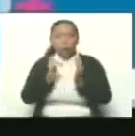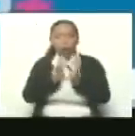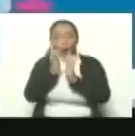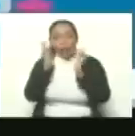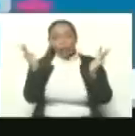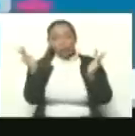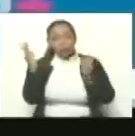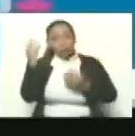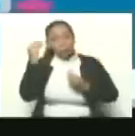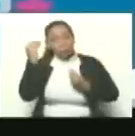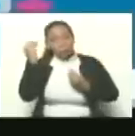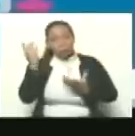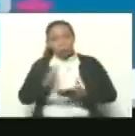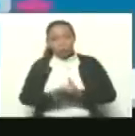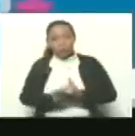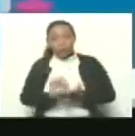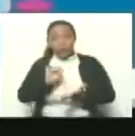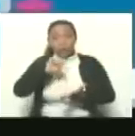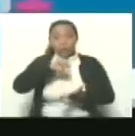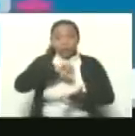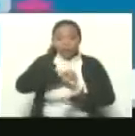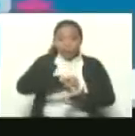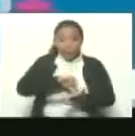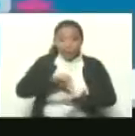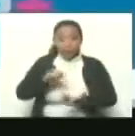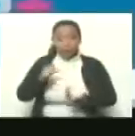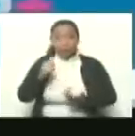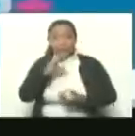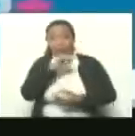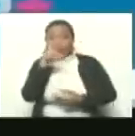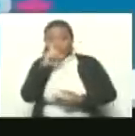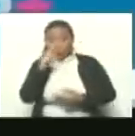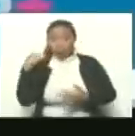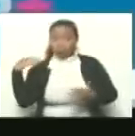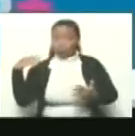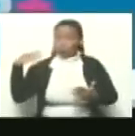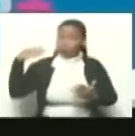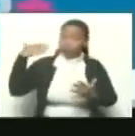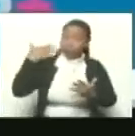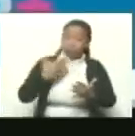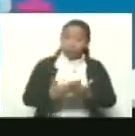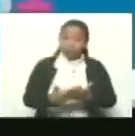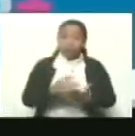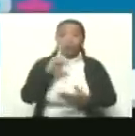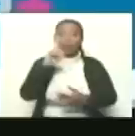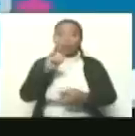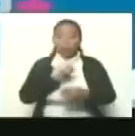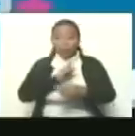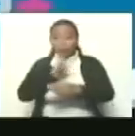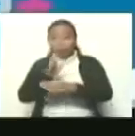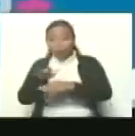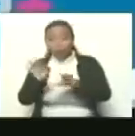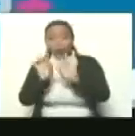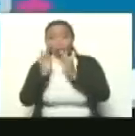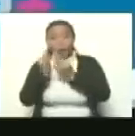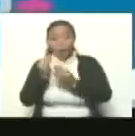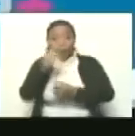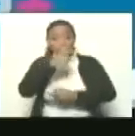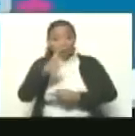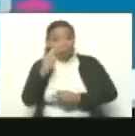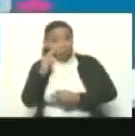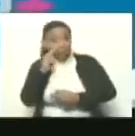salimos al centro de la ciudad, un centro antiguo, tiene 300 años. Y también salieron las familias, gente,